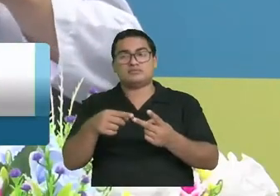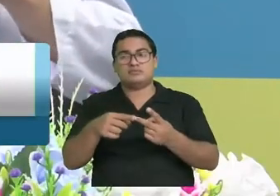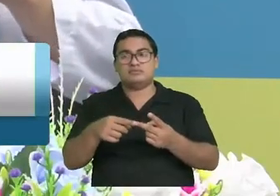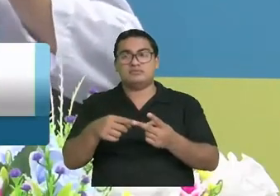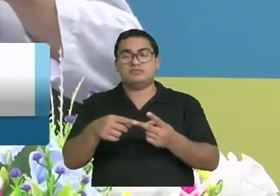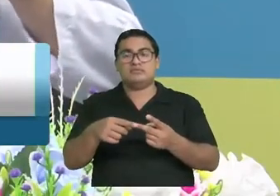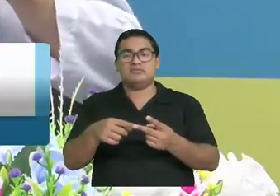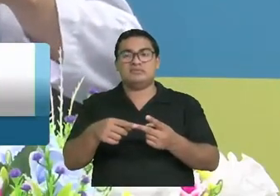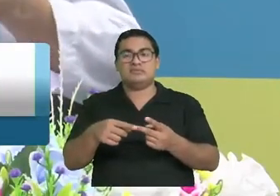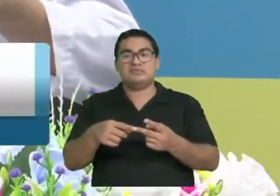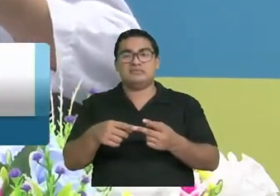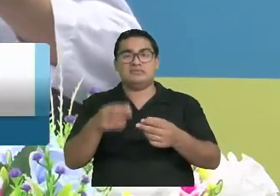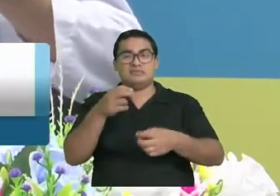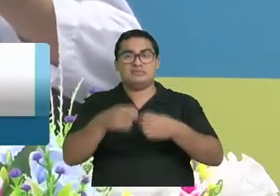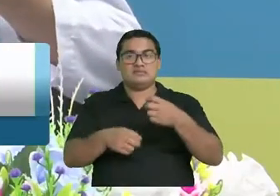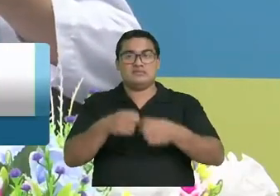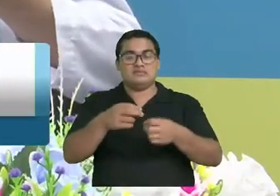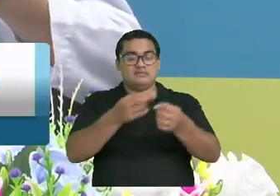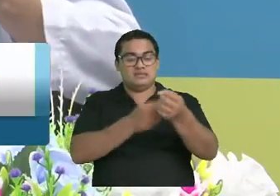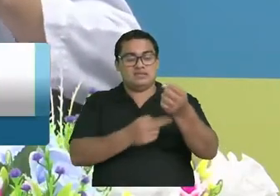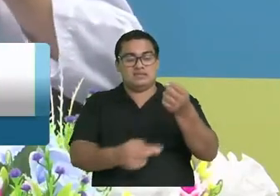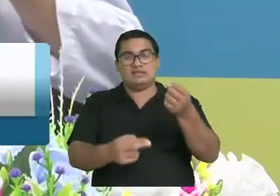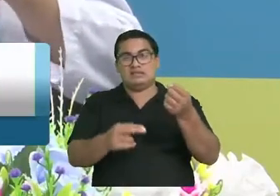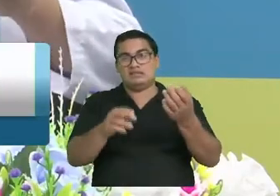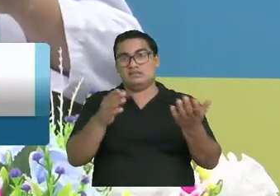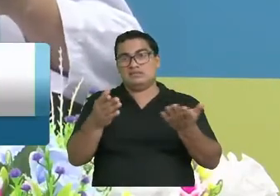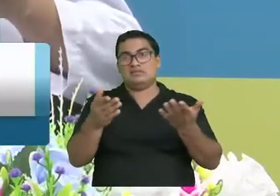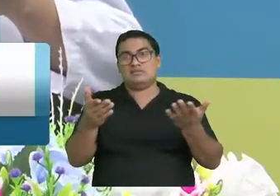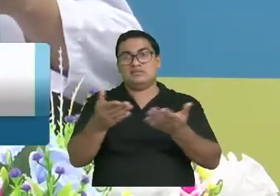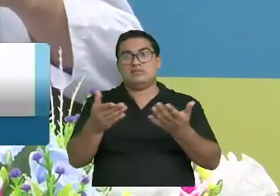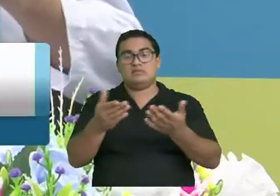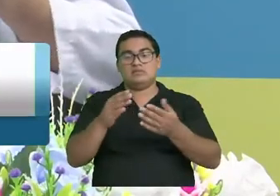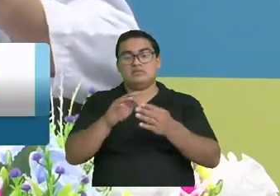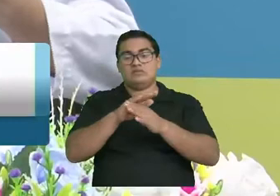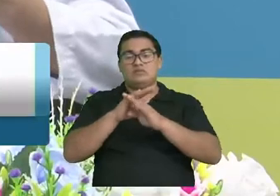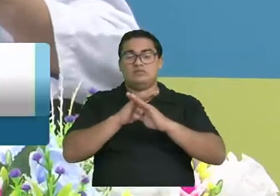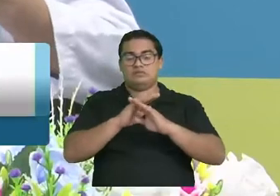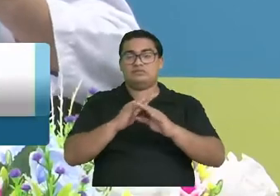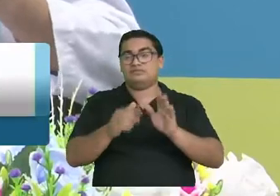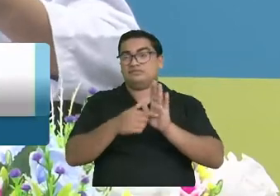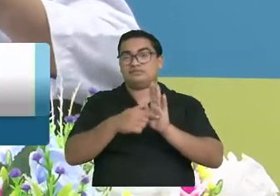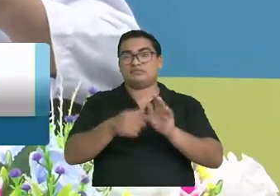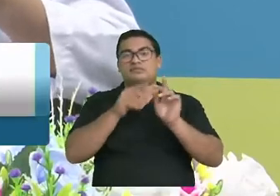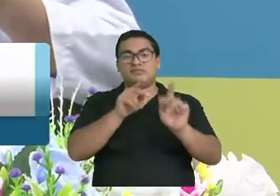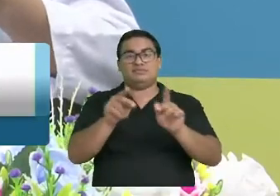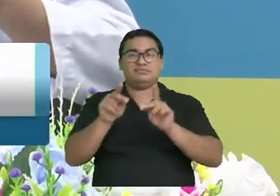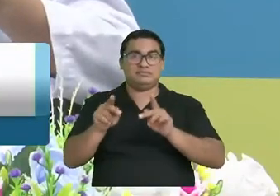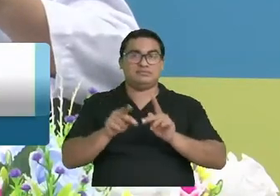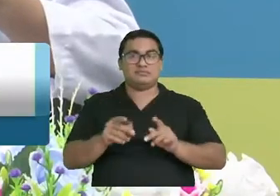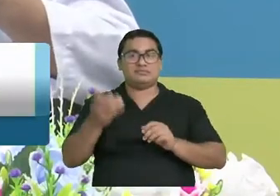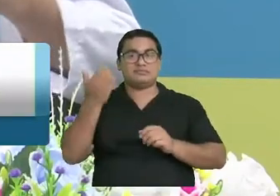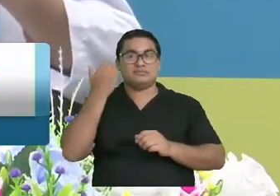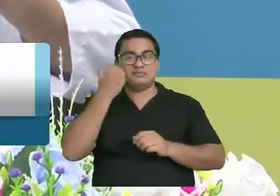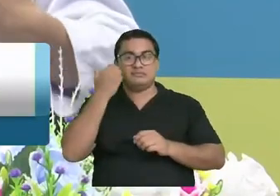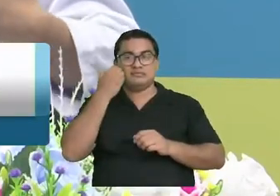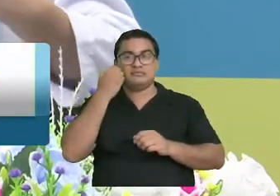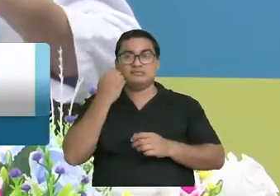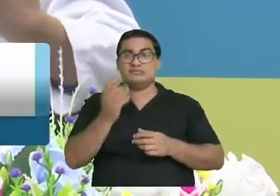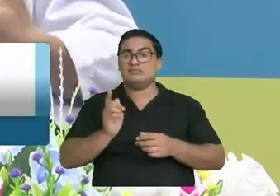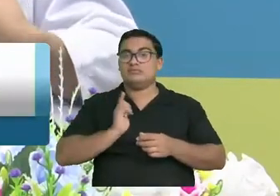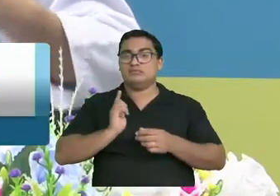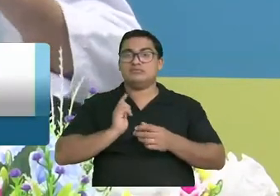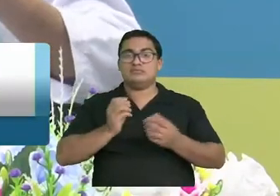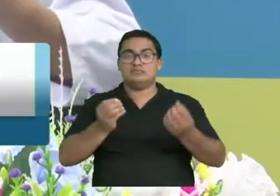es por un daño del vasito, del endotelio, que es como la cubierta. Entonces, estos pacientes con enfermedades autoinmunes tienen